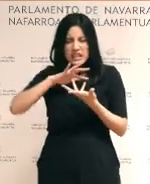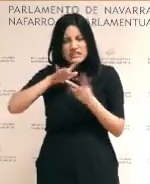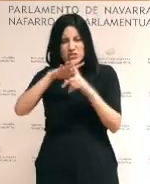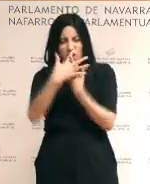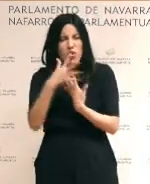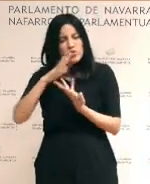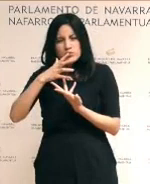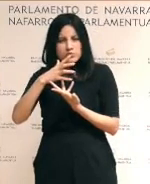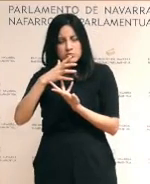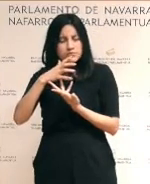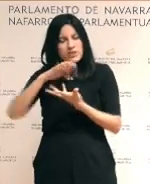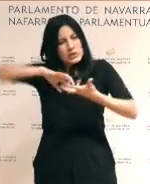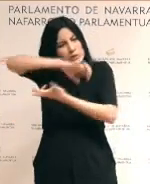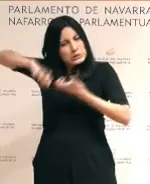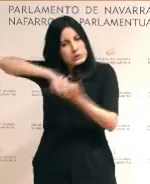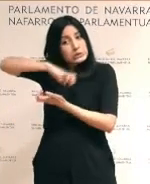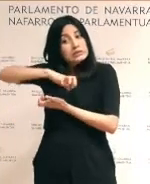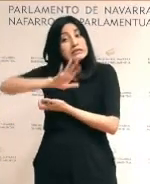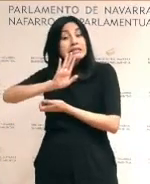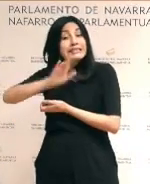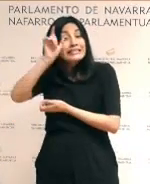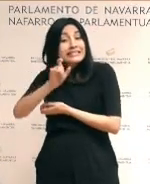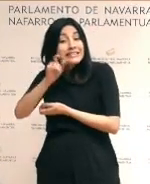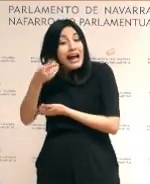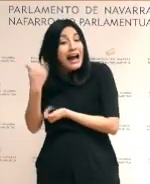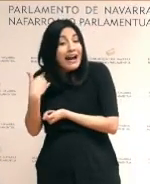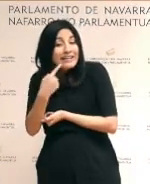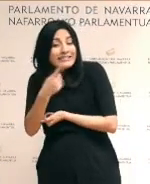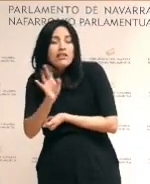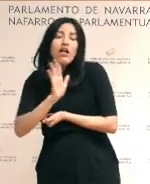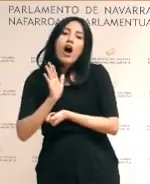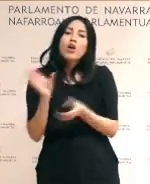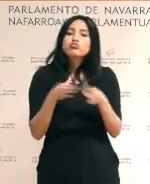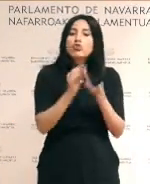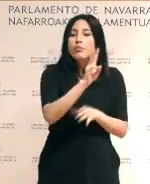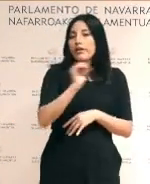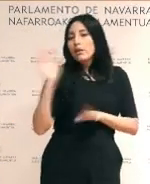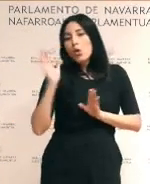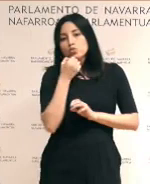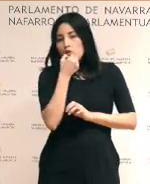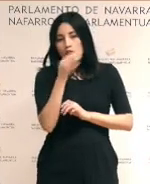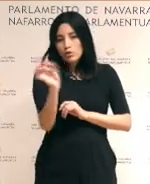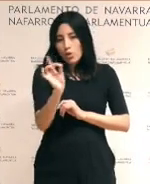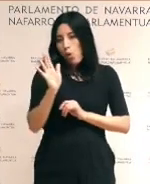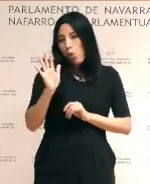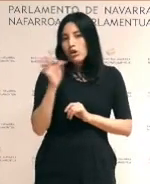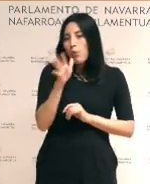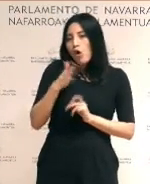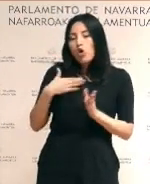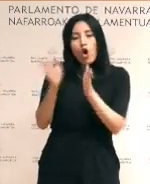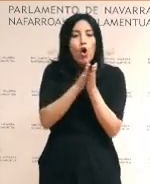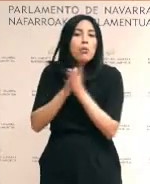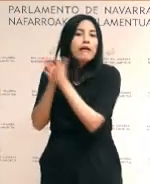y que, según ella, son cosa de UPN, solo de UPN, pero nunca del Partido Socialista ni de ninguno de sus socios. Y